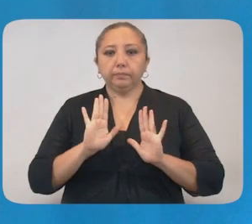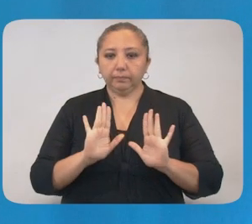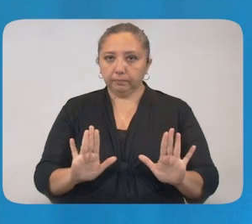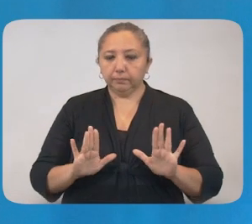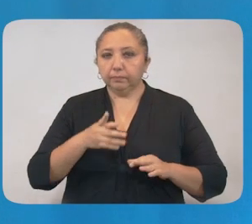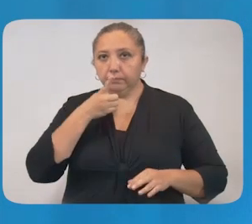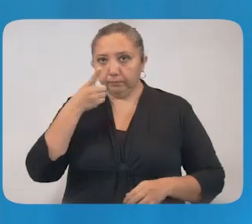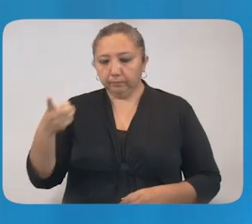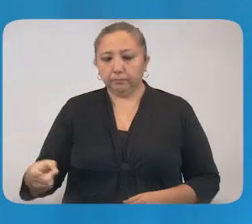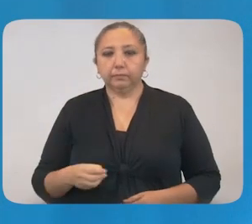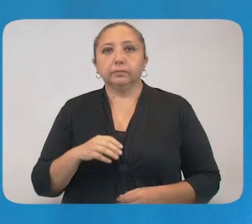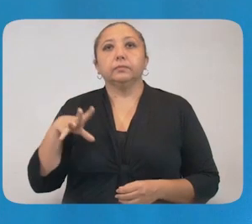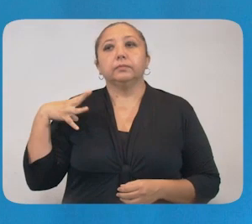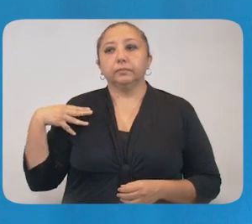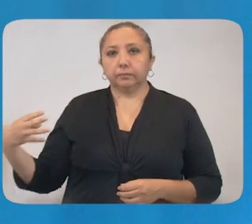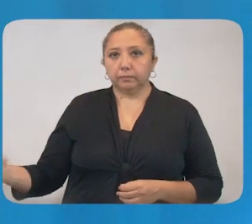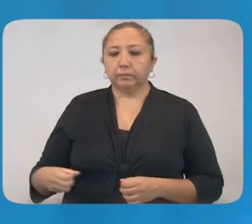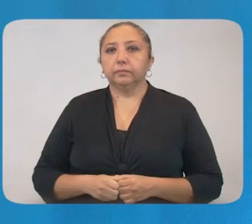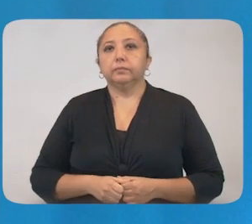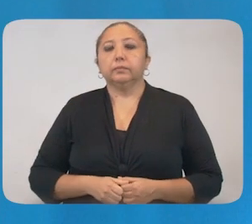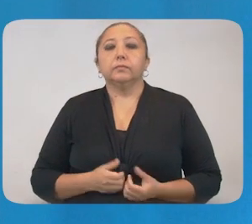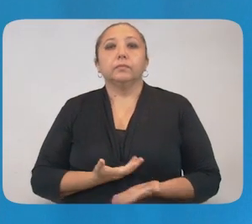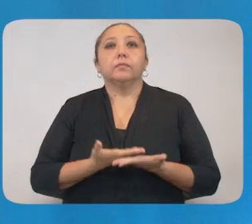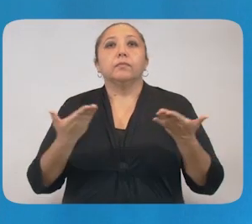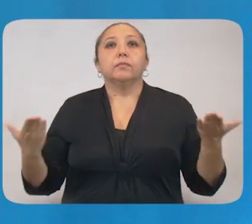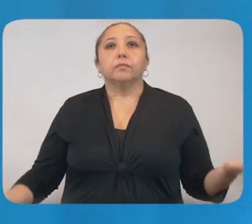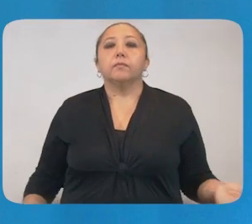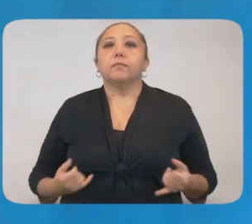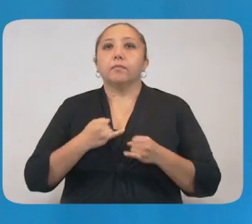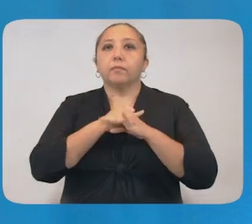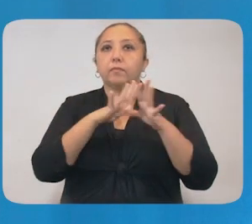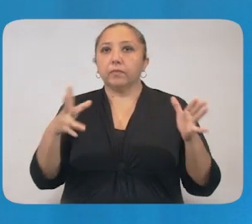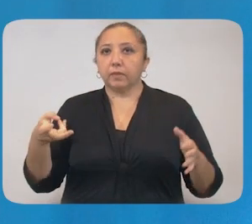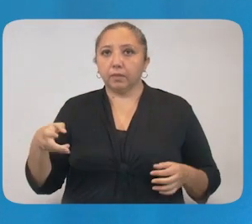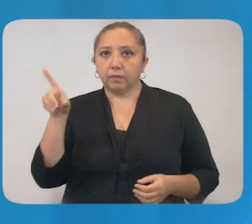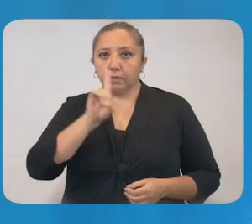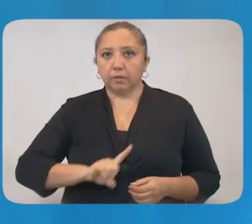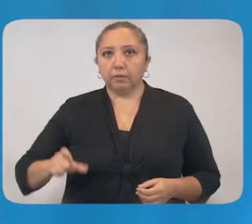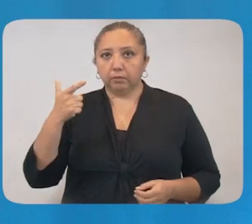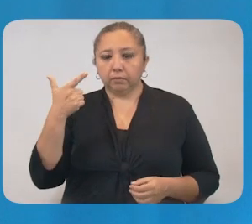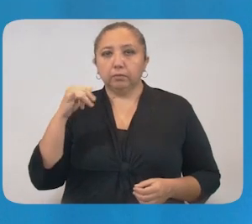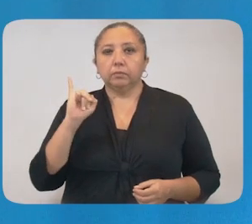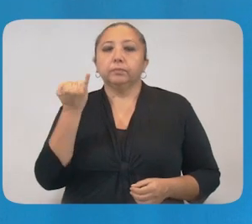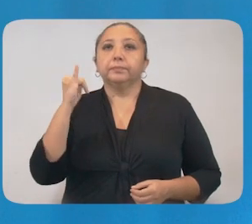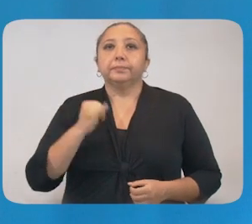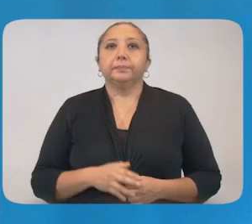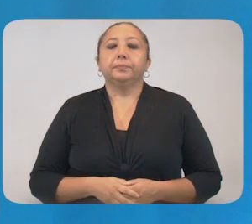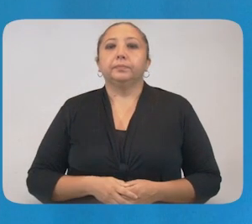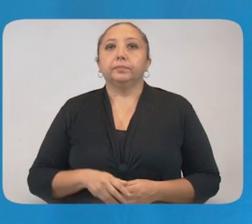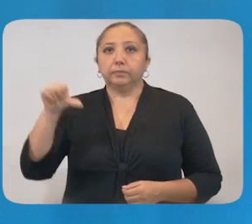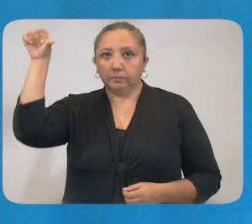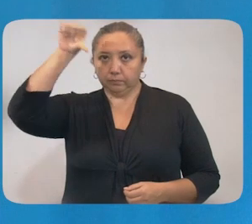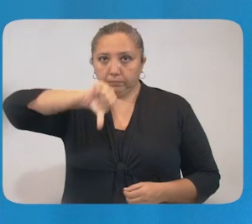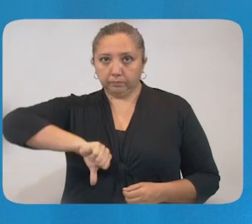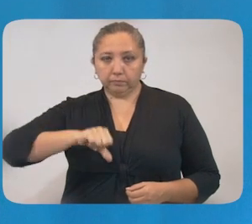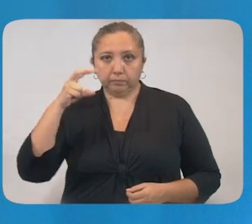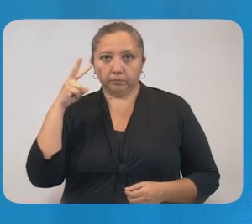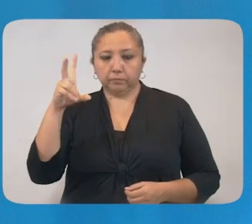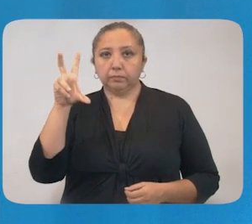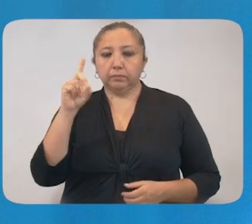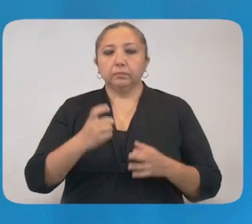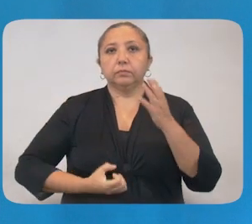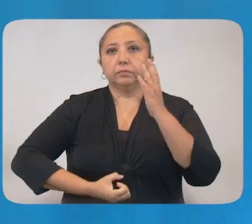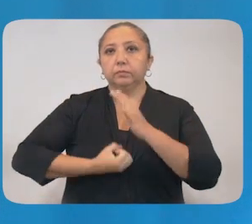oportunamente cadenas de contagio a continuación el parte médico de este domingo 7 de junio hoy se detectaron